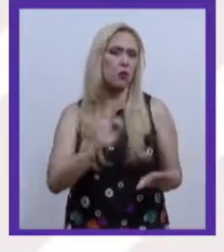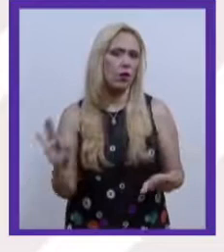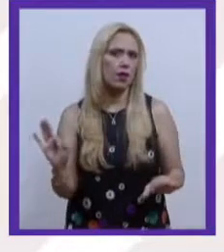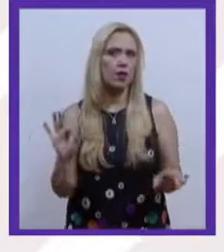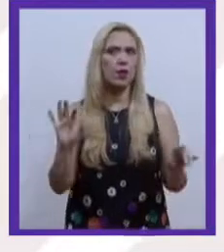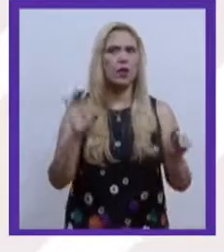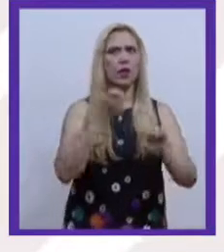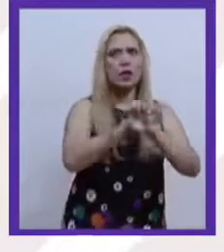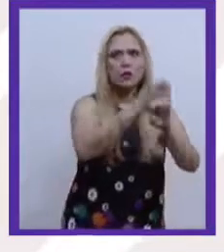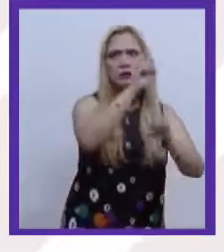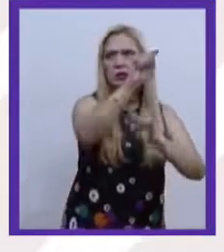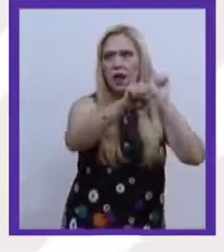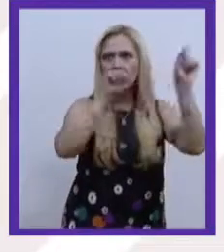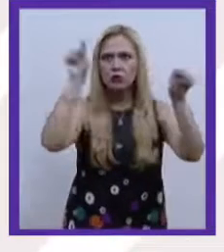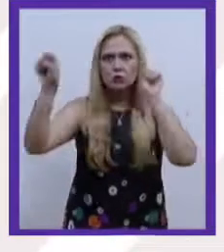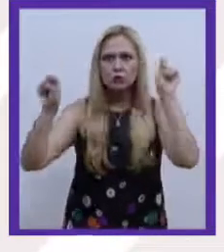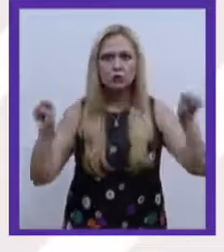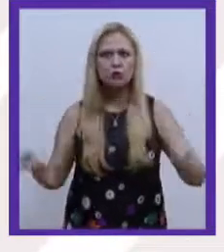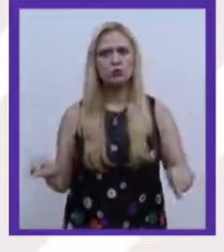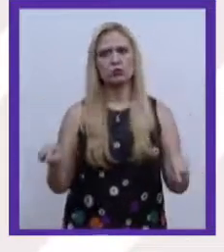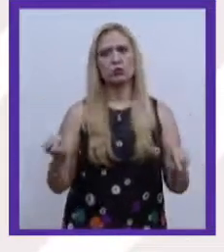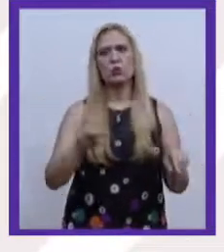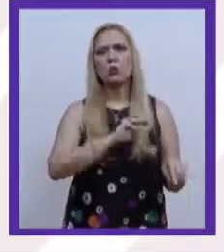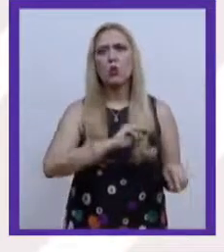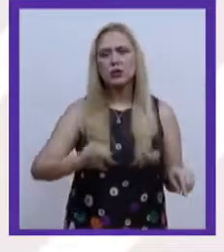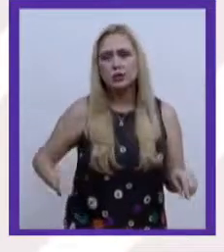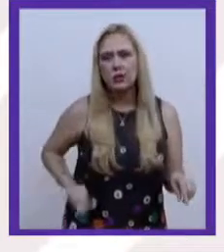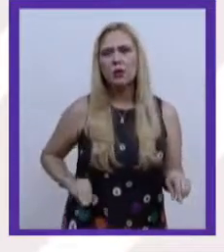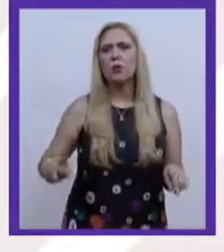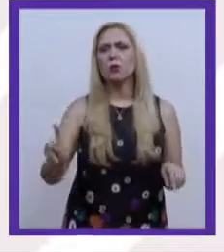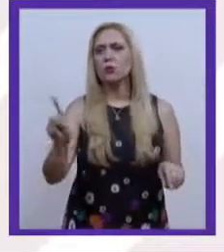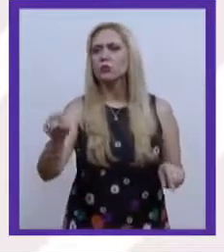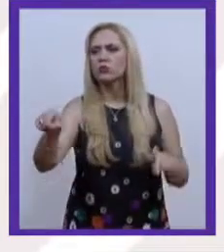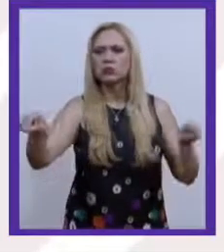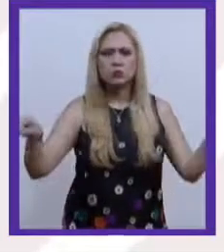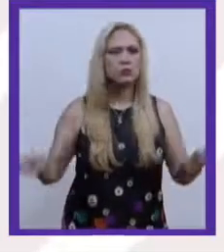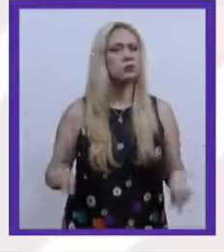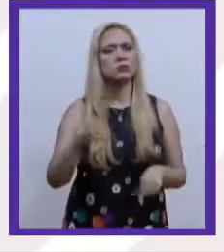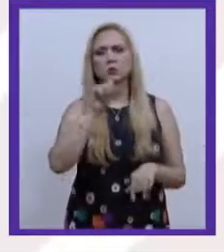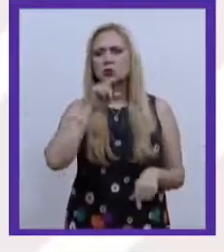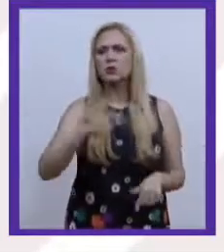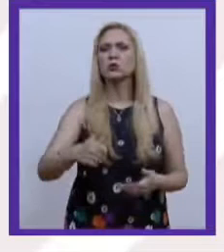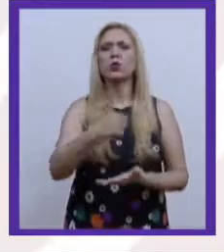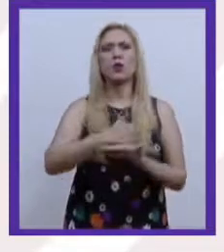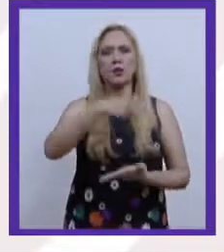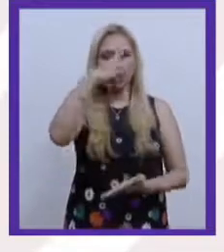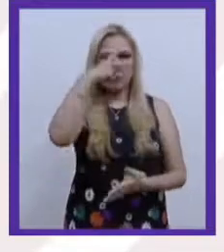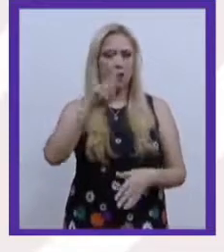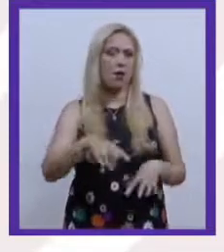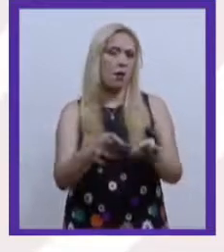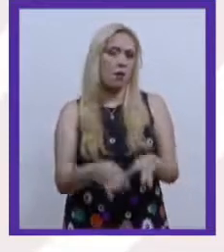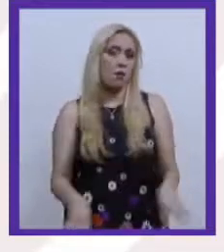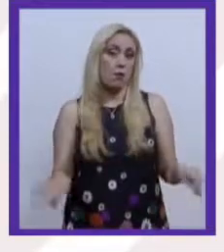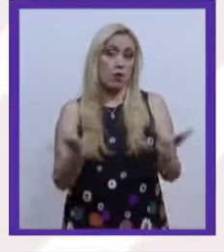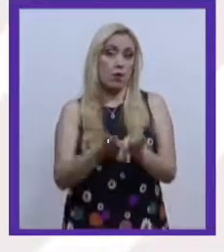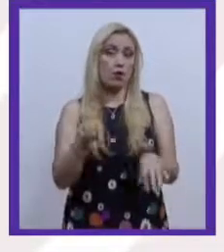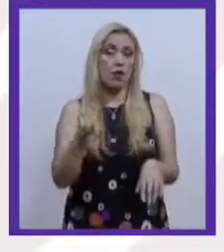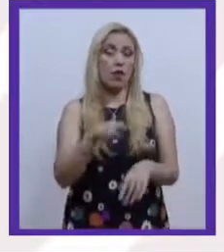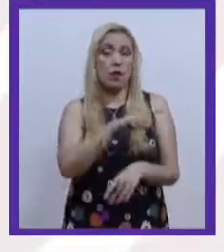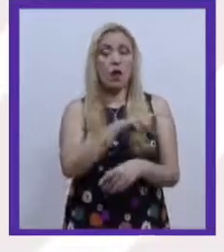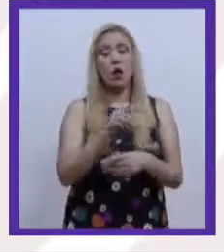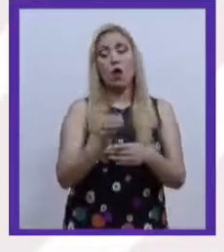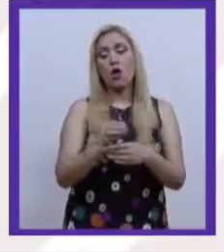nivel estatal, a nivel local, donde entren los municipios y los estados. Entonces, bueno, pues la Ciudad de México me parece muy importante que COPRED